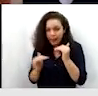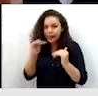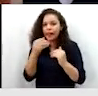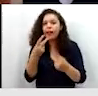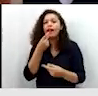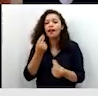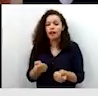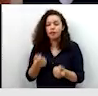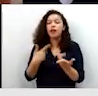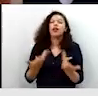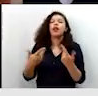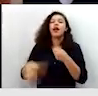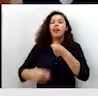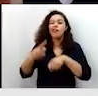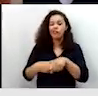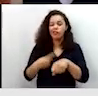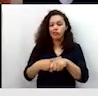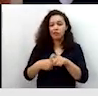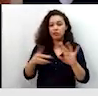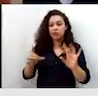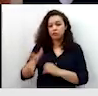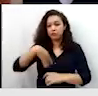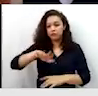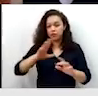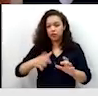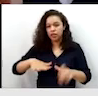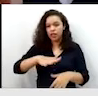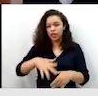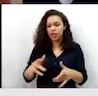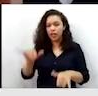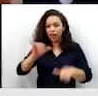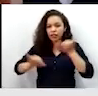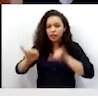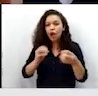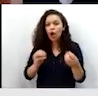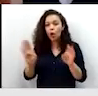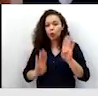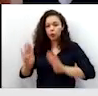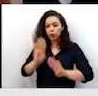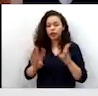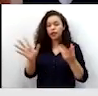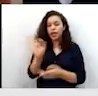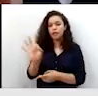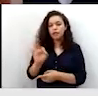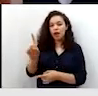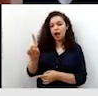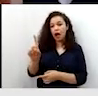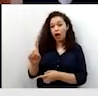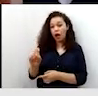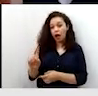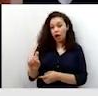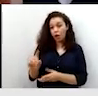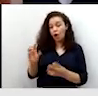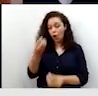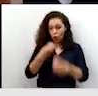algunas enfermedades que se pueden aparecer por factores físicos, químicos o biológicos, ya sea de los aguas, del agua o los